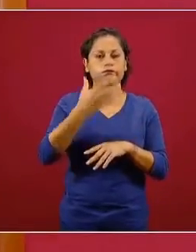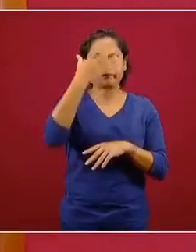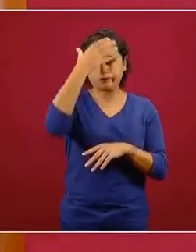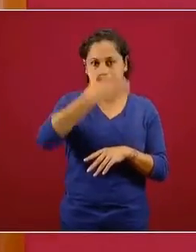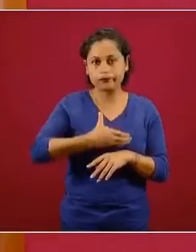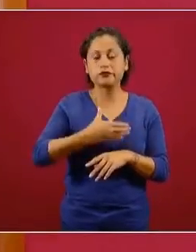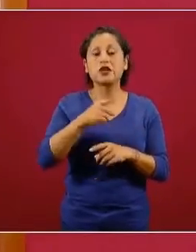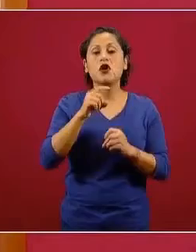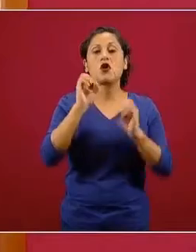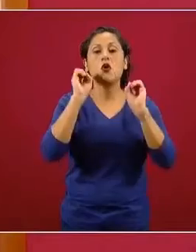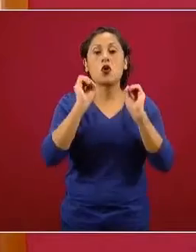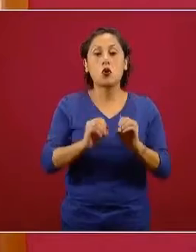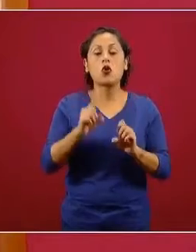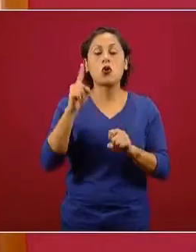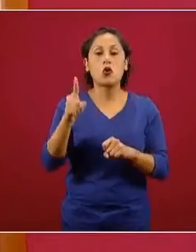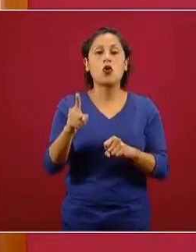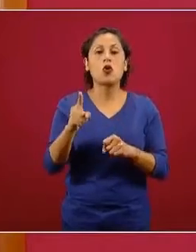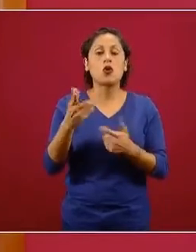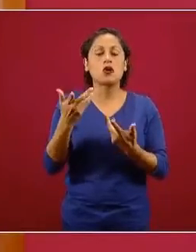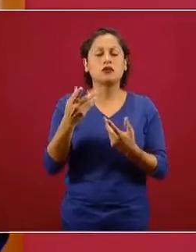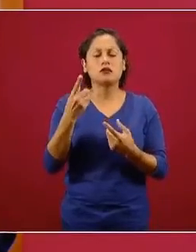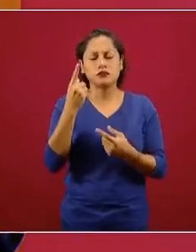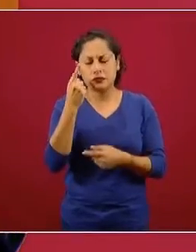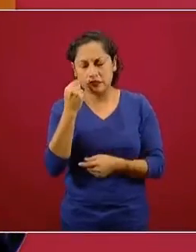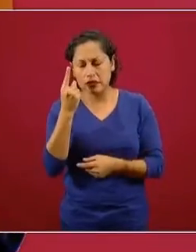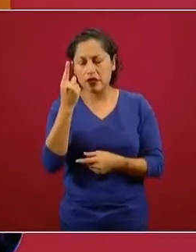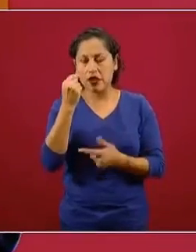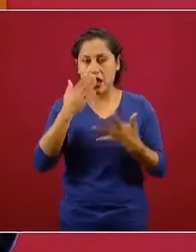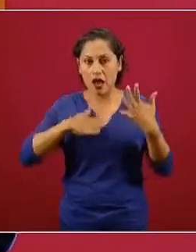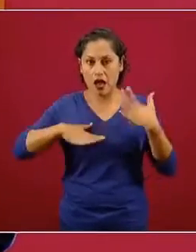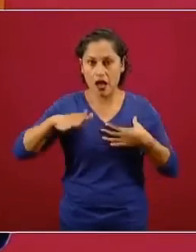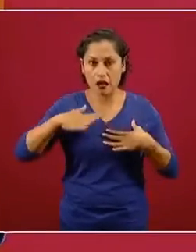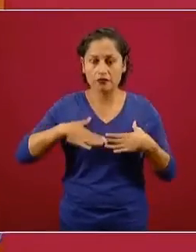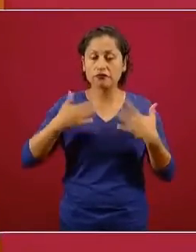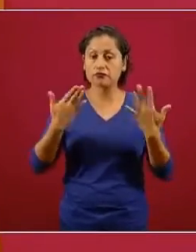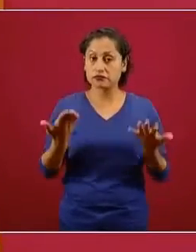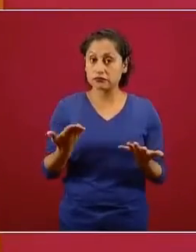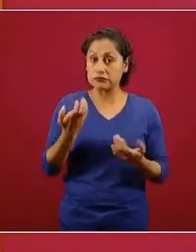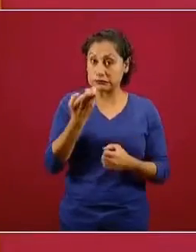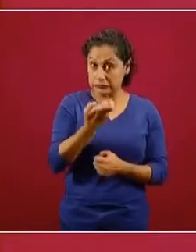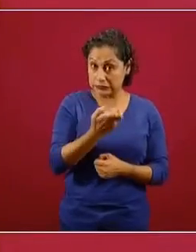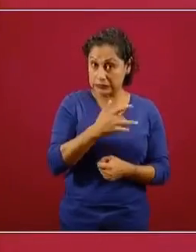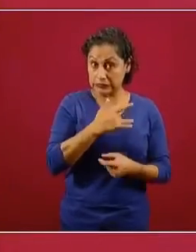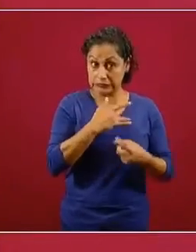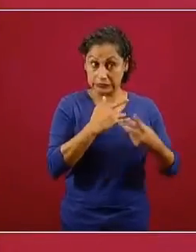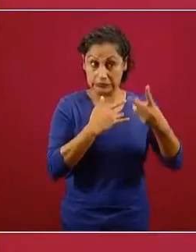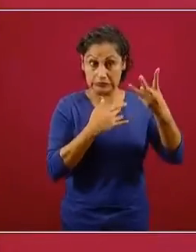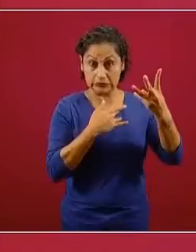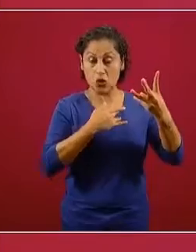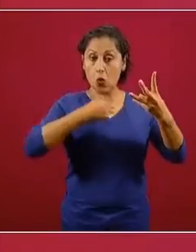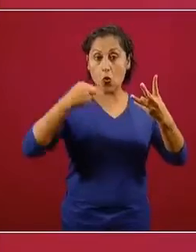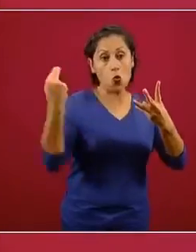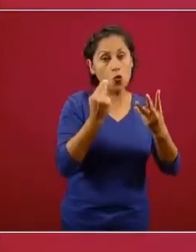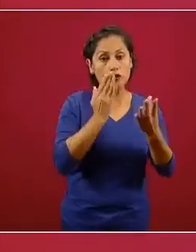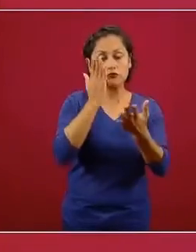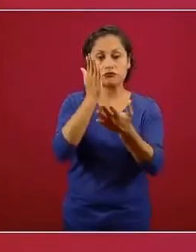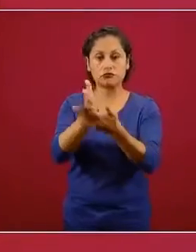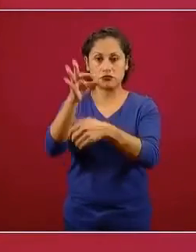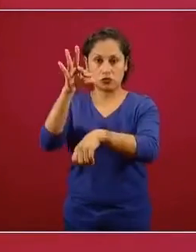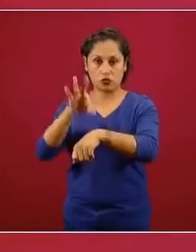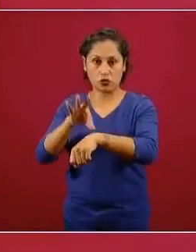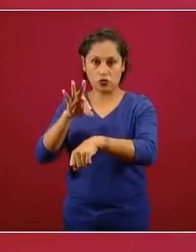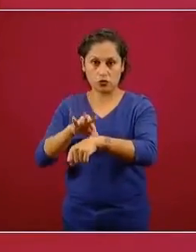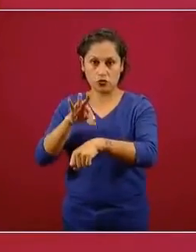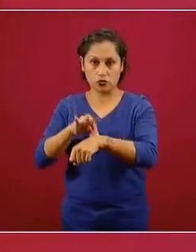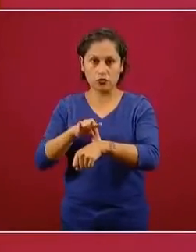la persona que tenga esto debe ir al médico independientemente de que tenga o no las condiciones de